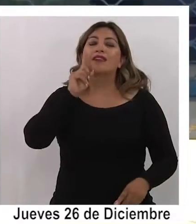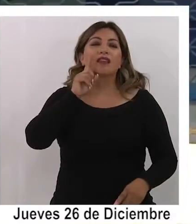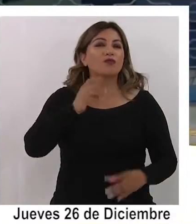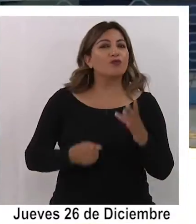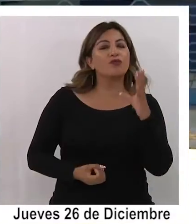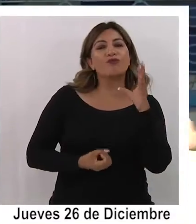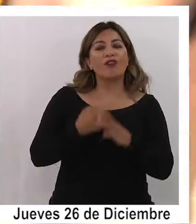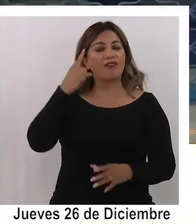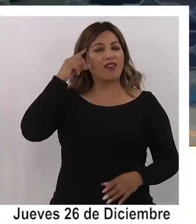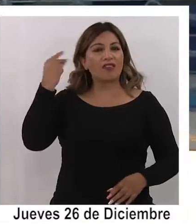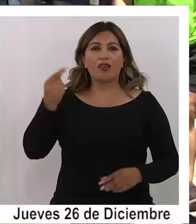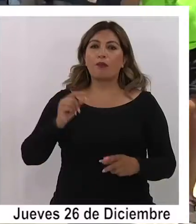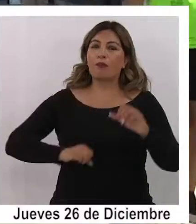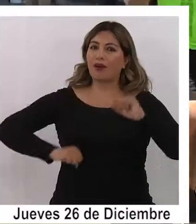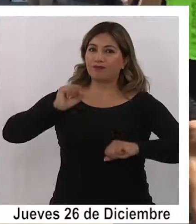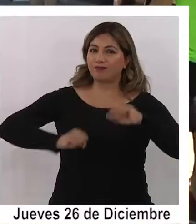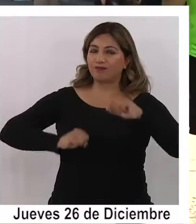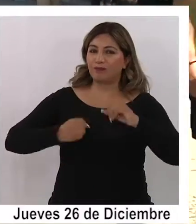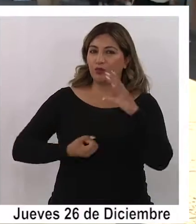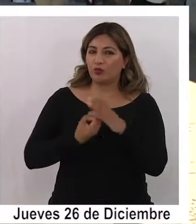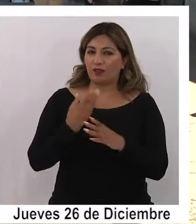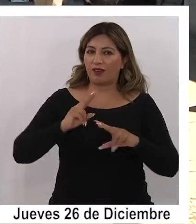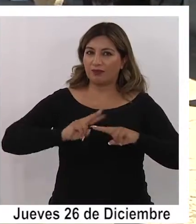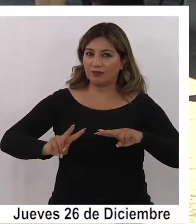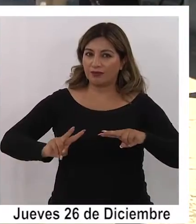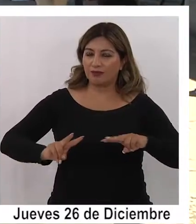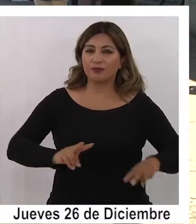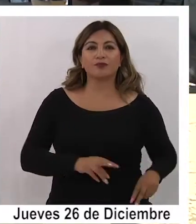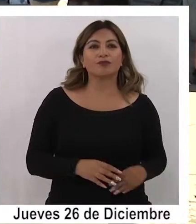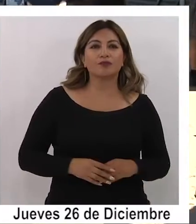hasta encontrar el camino correcto para emprender.